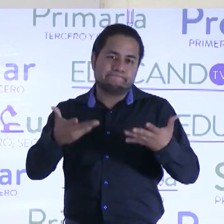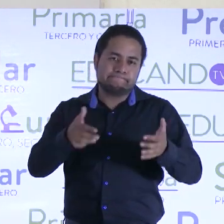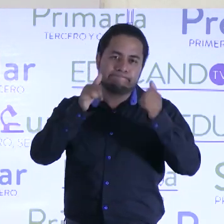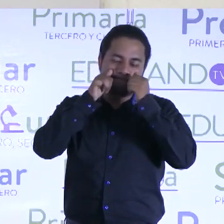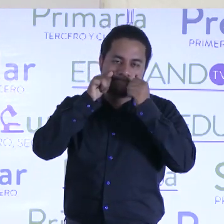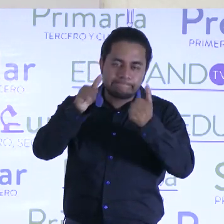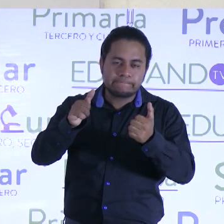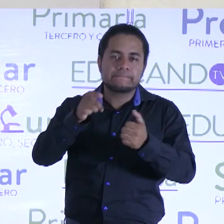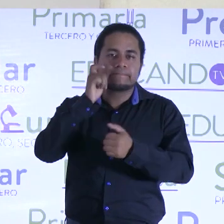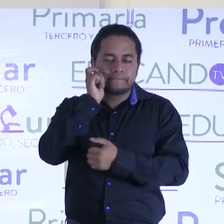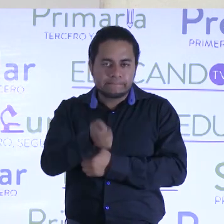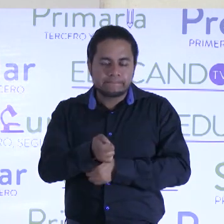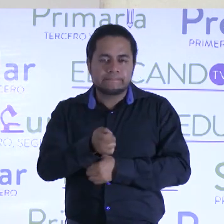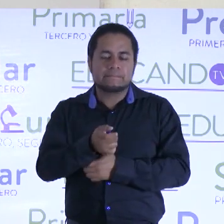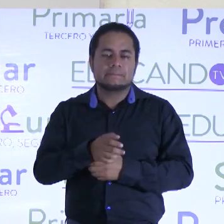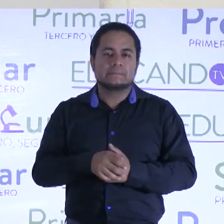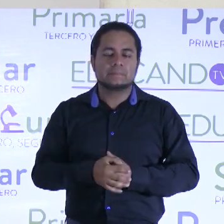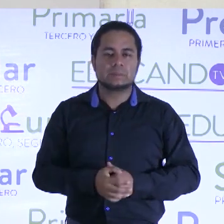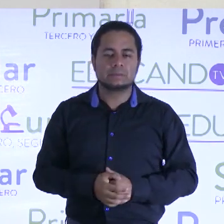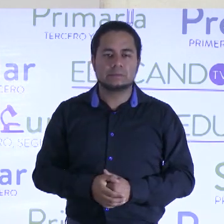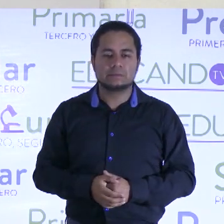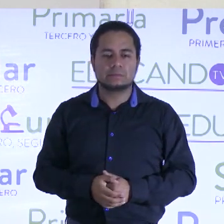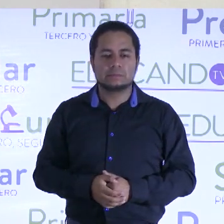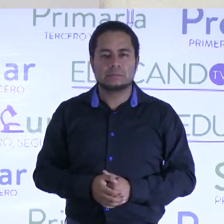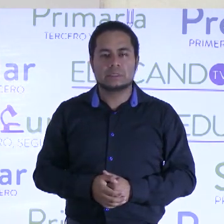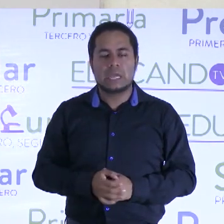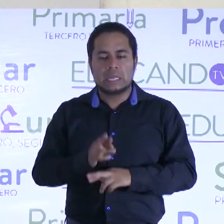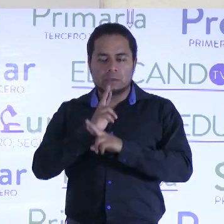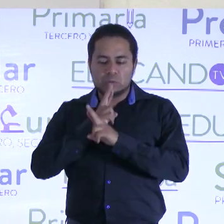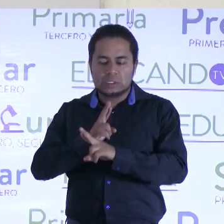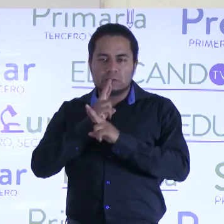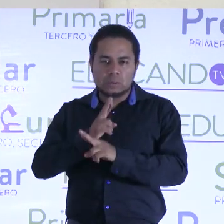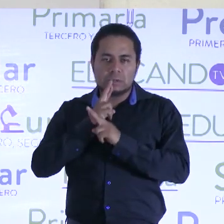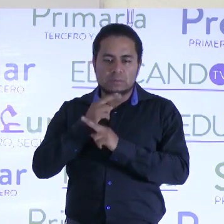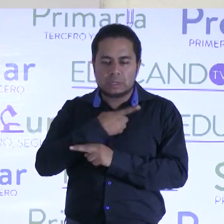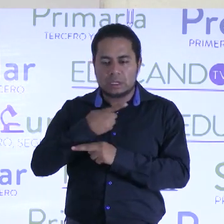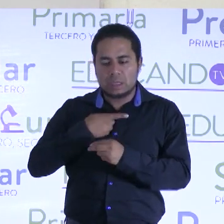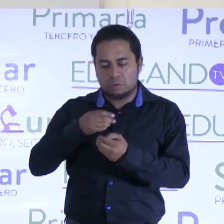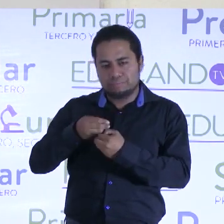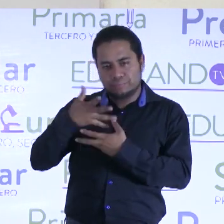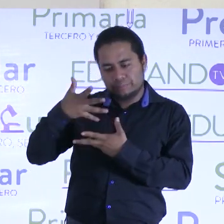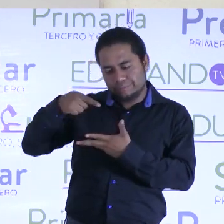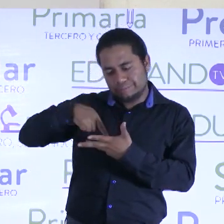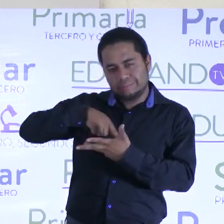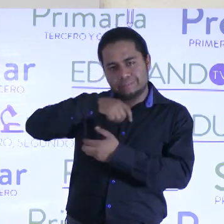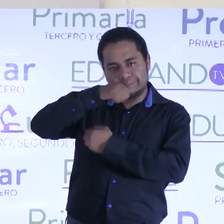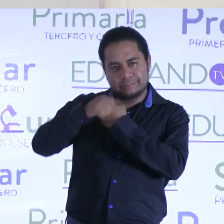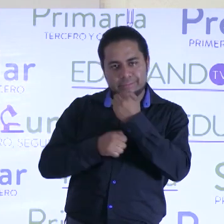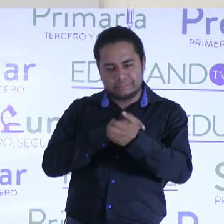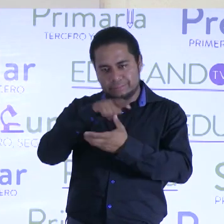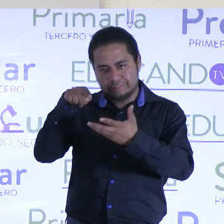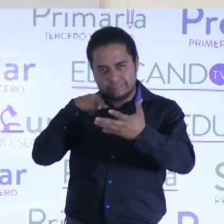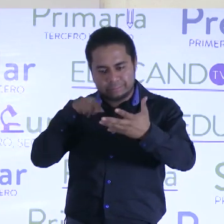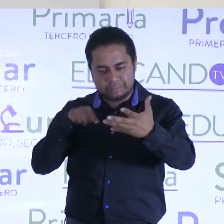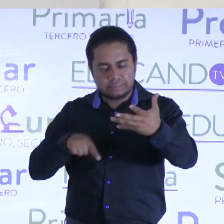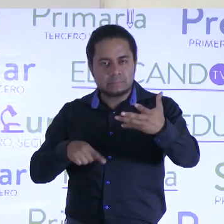que debemos de tener las respuestas. Las respuestas